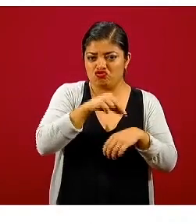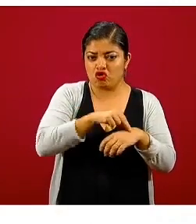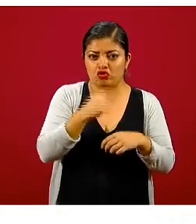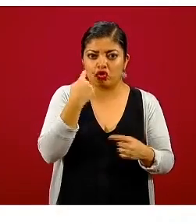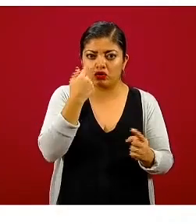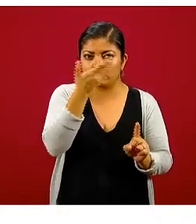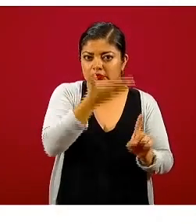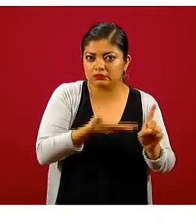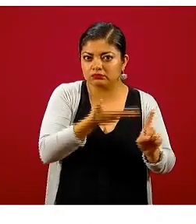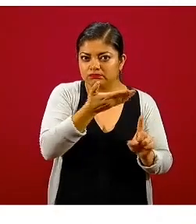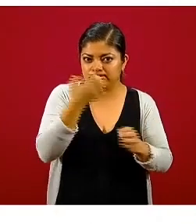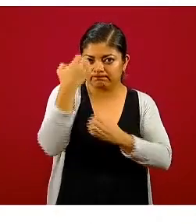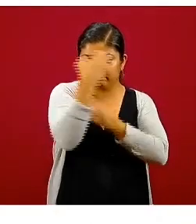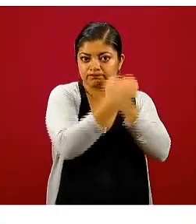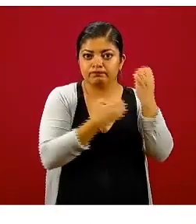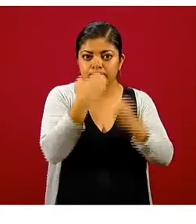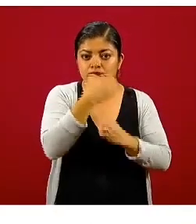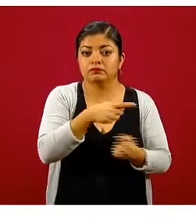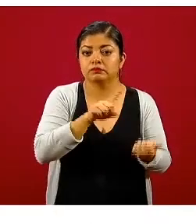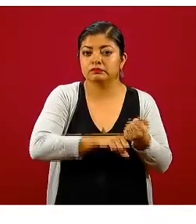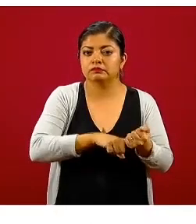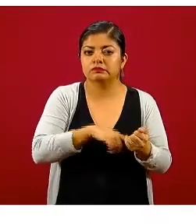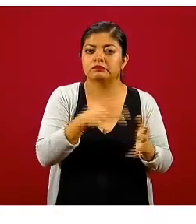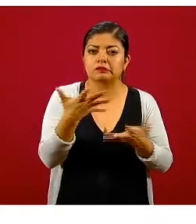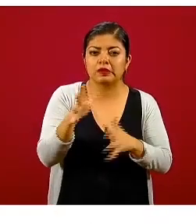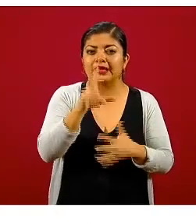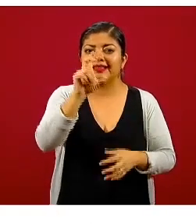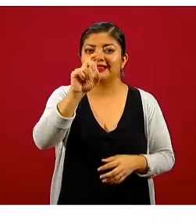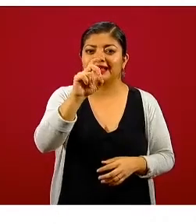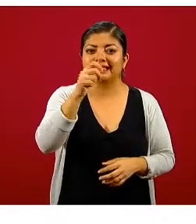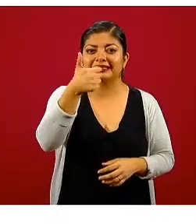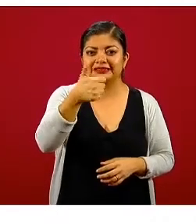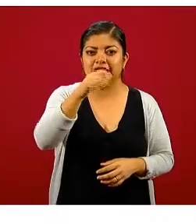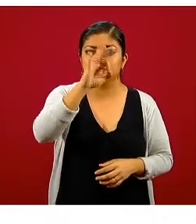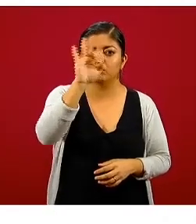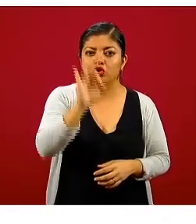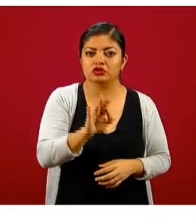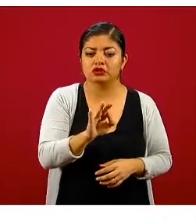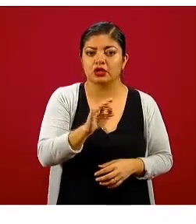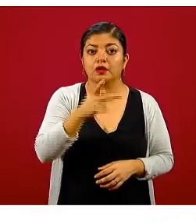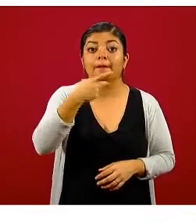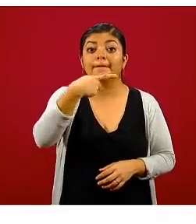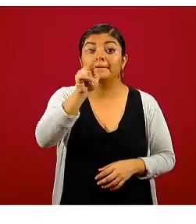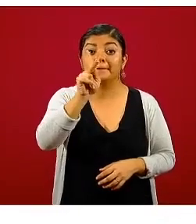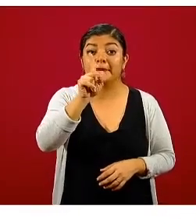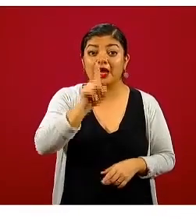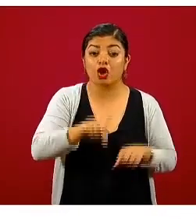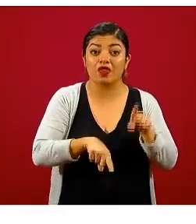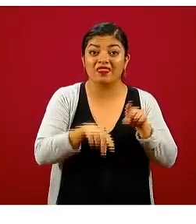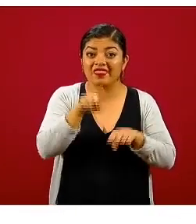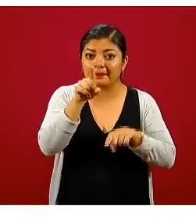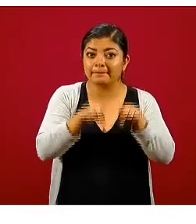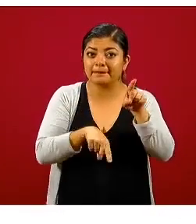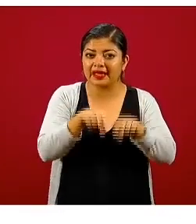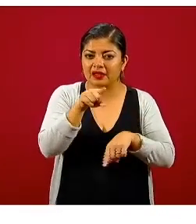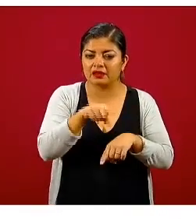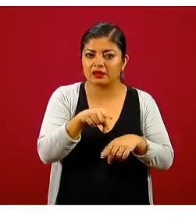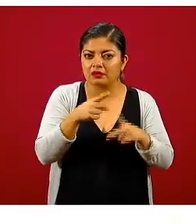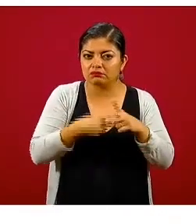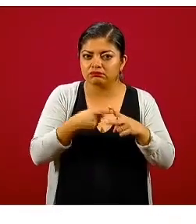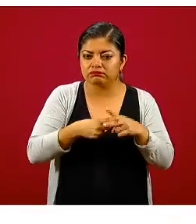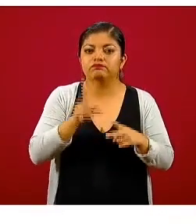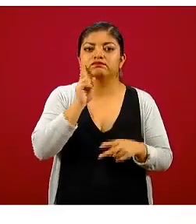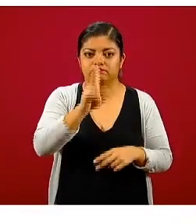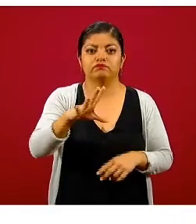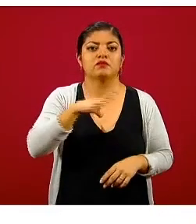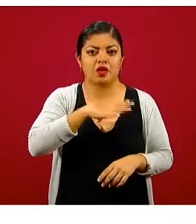médica. La positividad general es de un 36%, pero dependiendo de este estadio clínico podemos ver